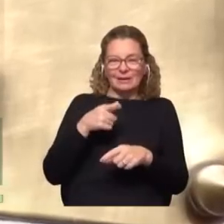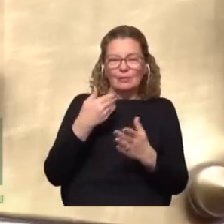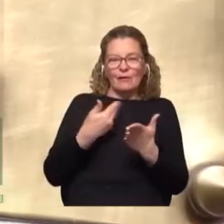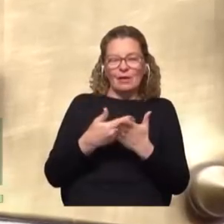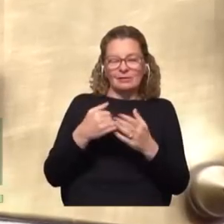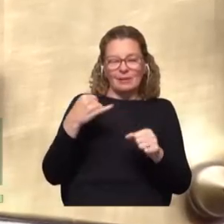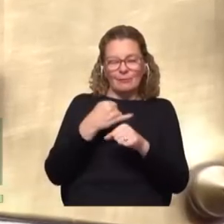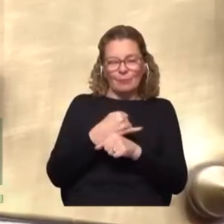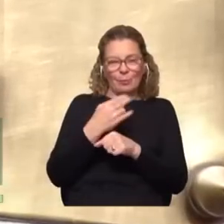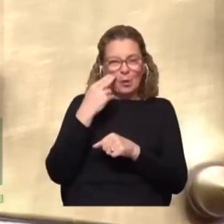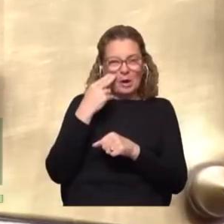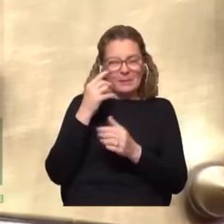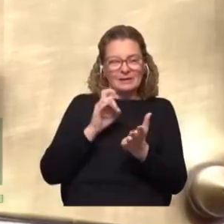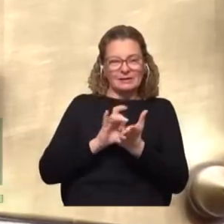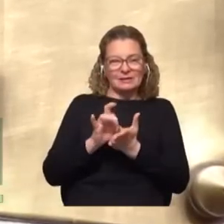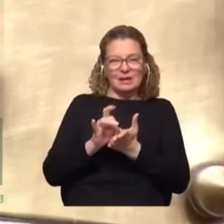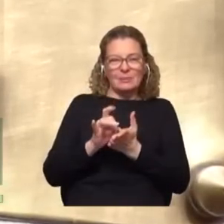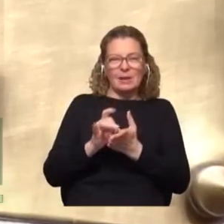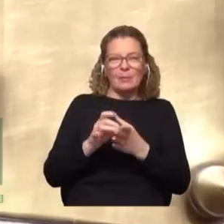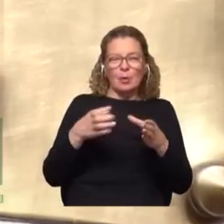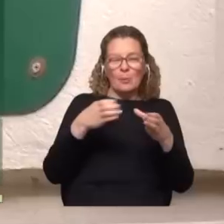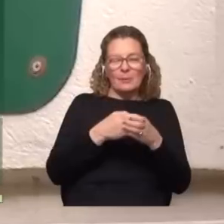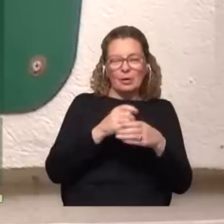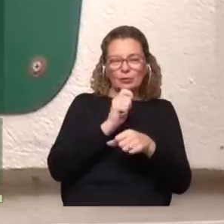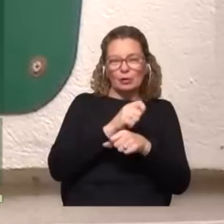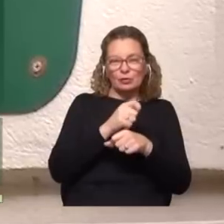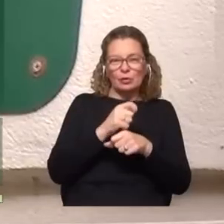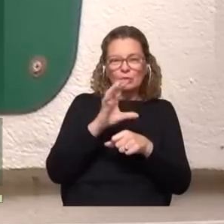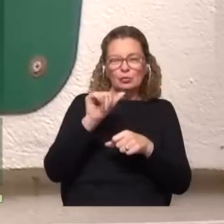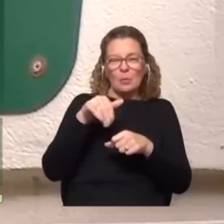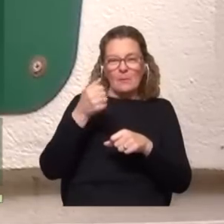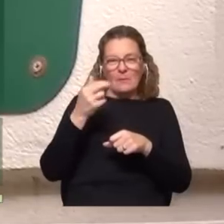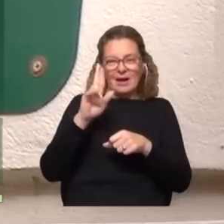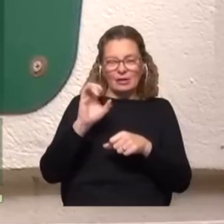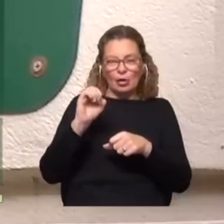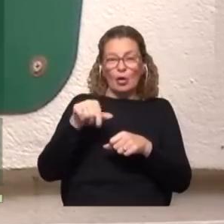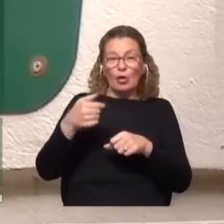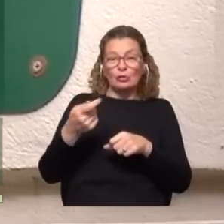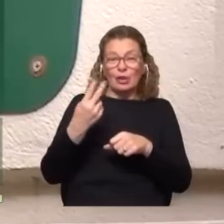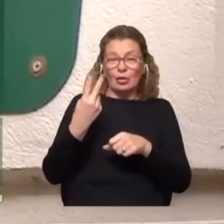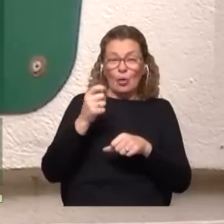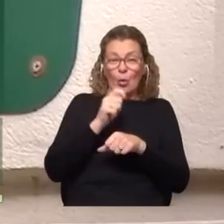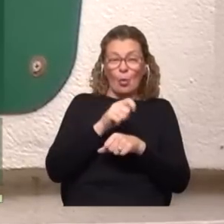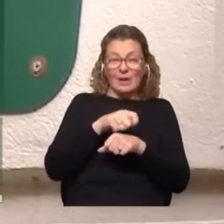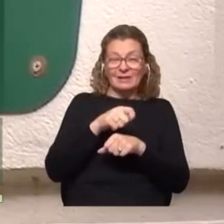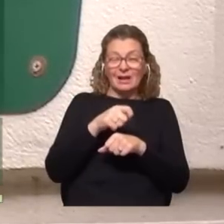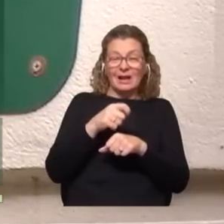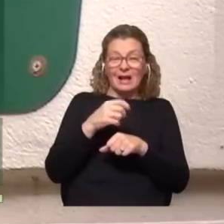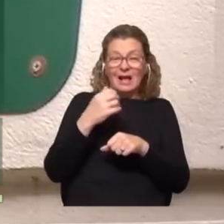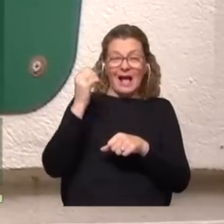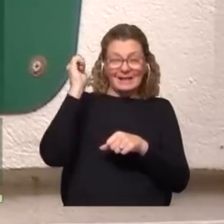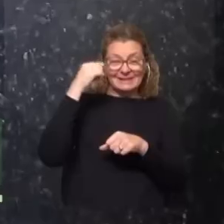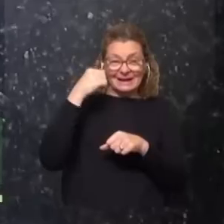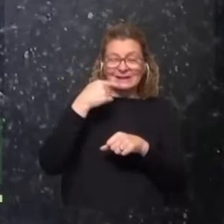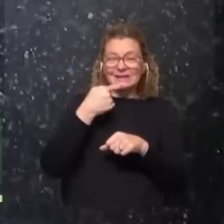fallas en el sistema la suprema corte de justicia también inició un sumario a otras dos juezas de Atlántida según informó subrayado